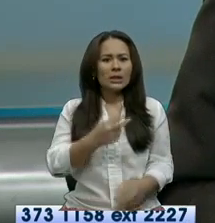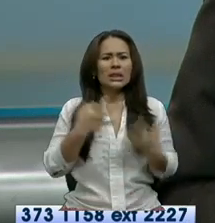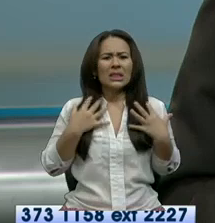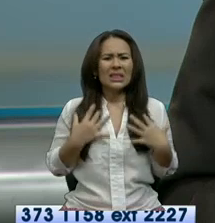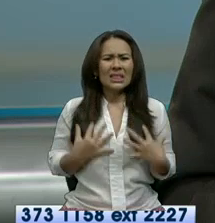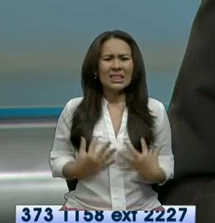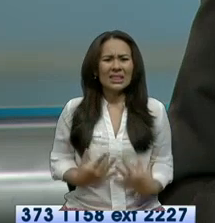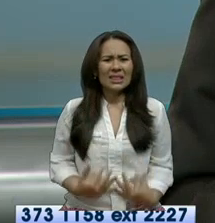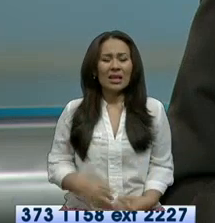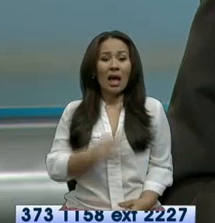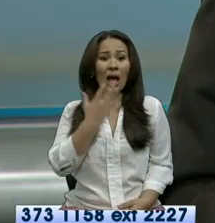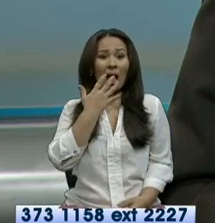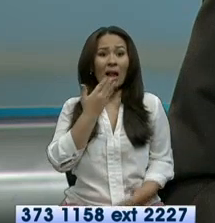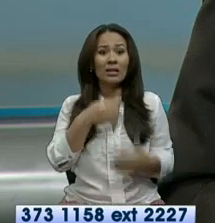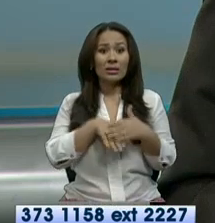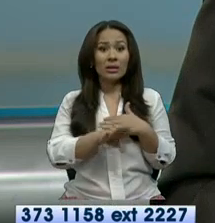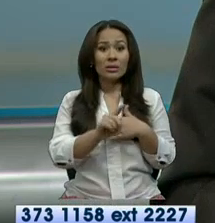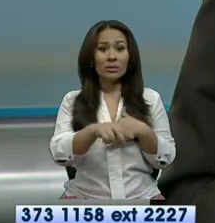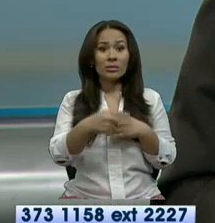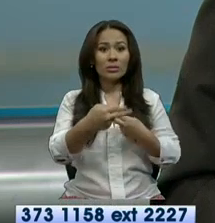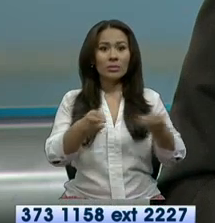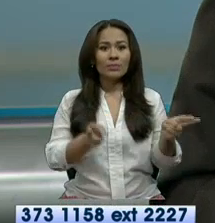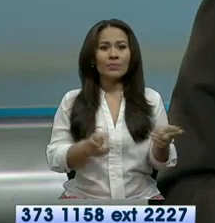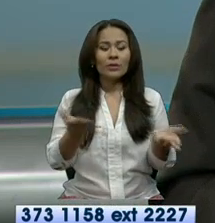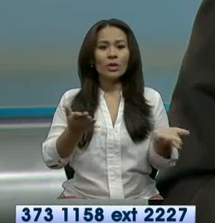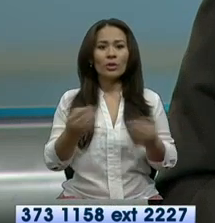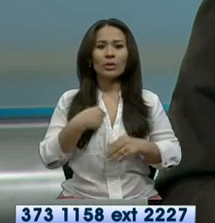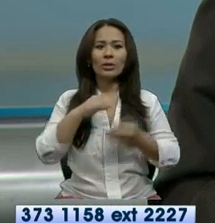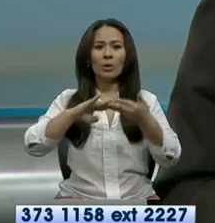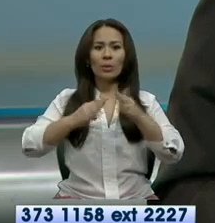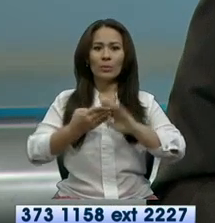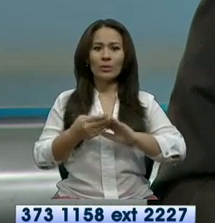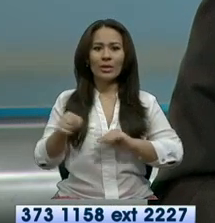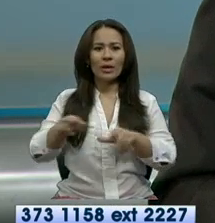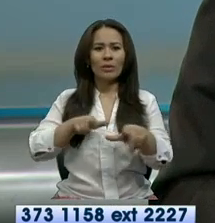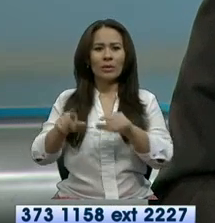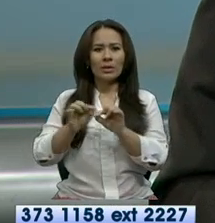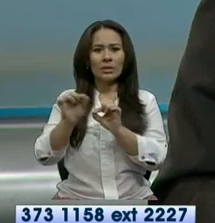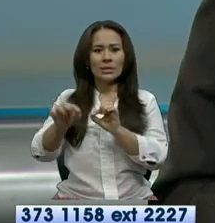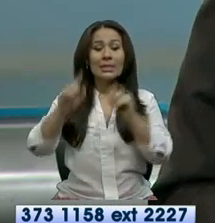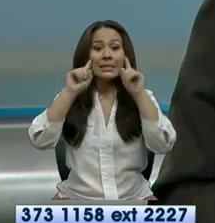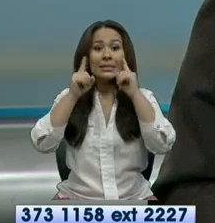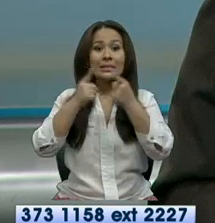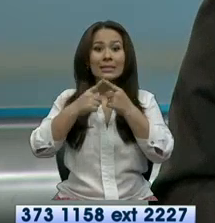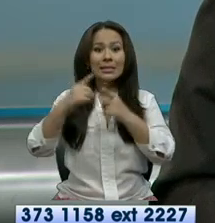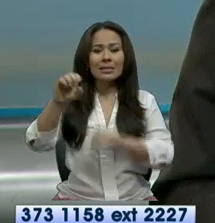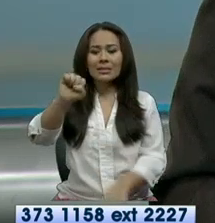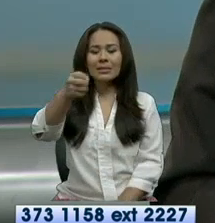calcinadas en el interior de un vehículo en la comunidad Sacán, del cantón Jipijapa,